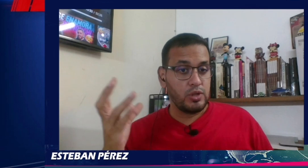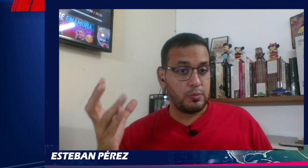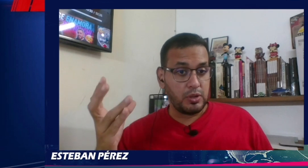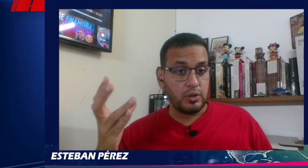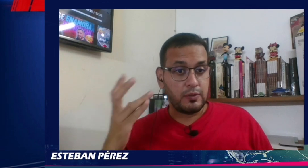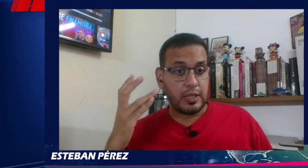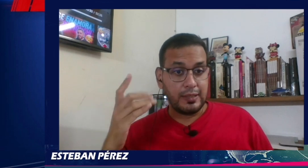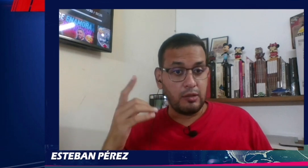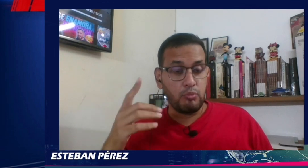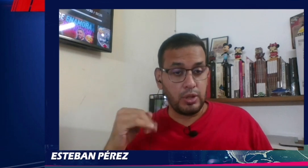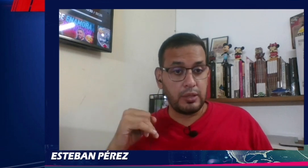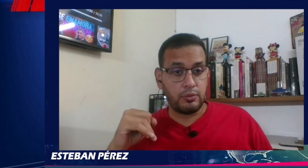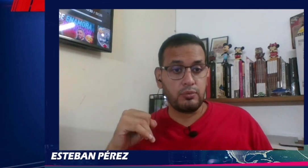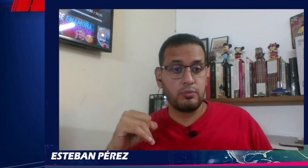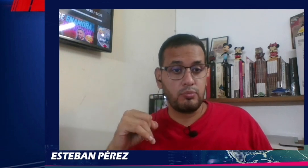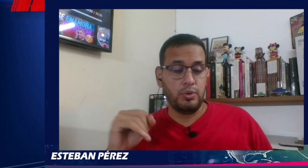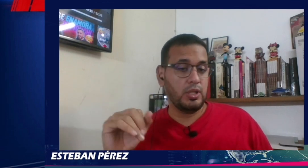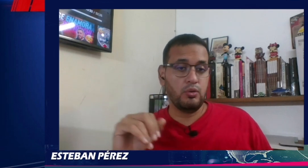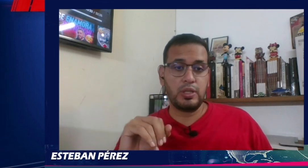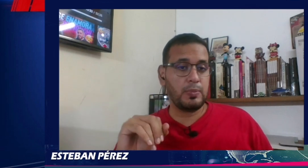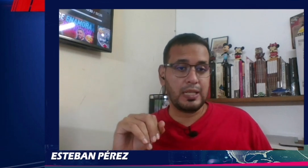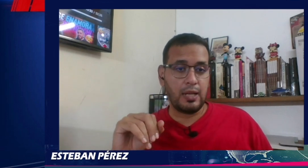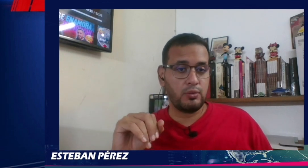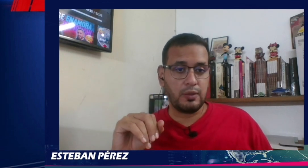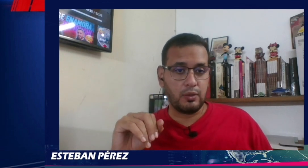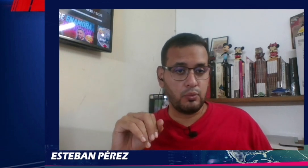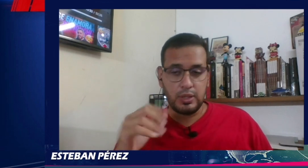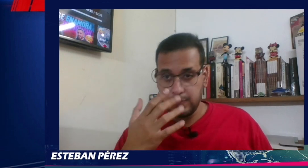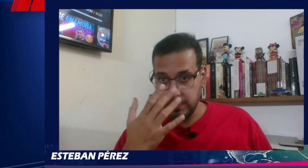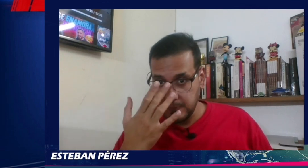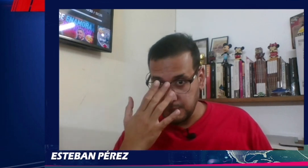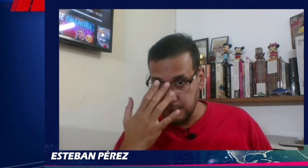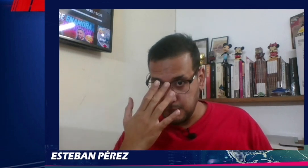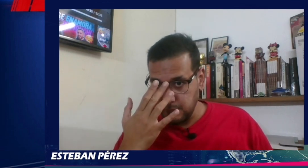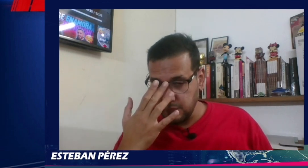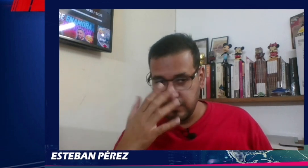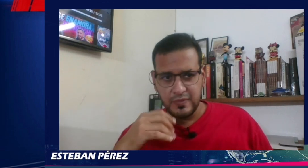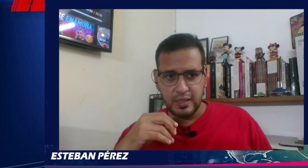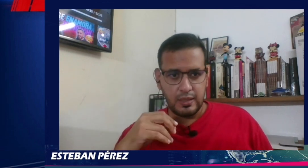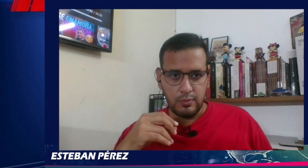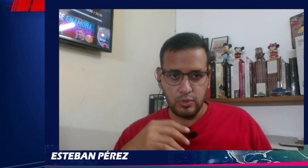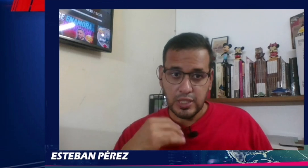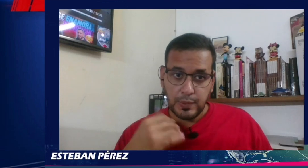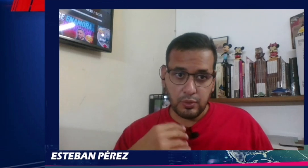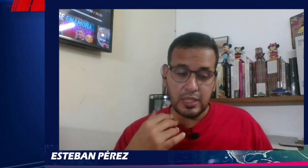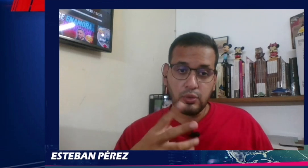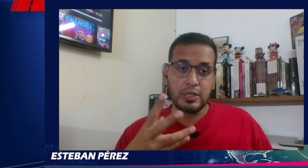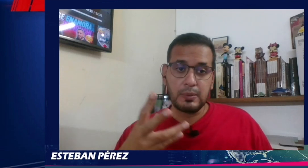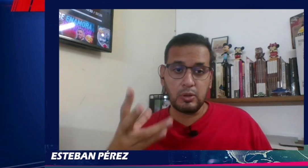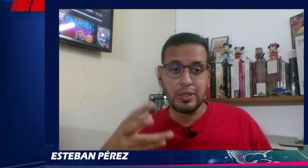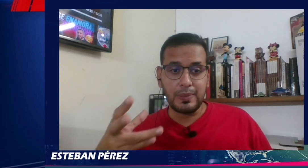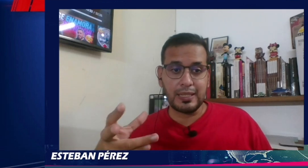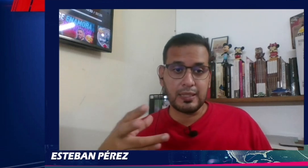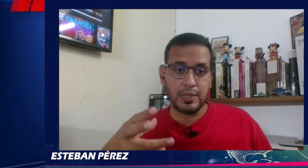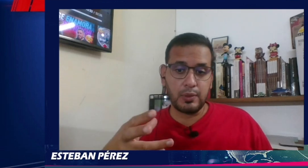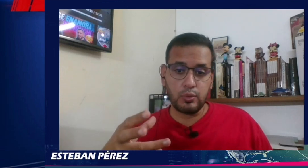Y muchas personas fallecieron por eso, porque no se aplicaron la vacuna. Muchas personas no